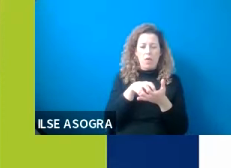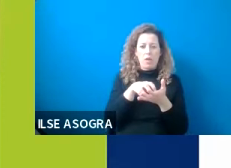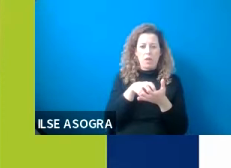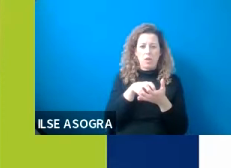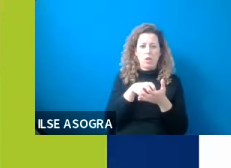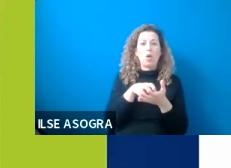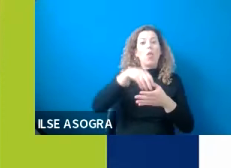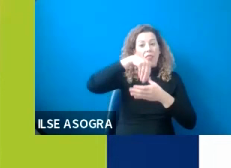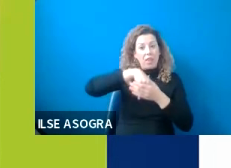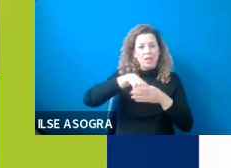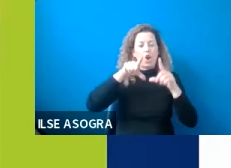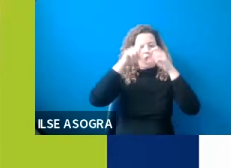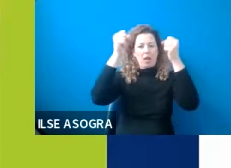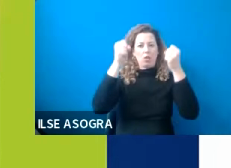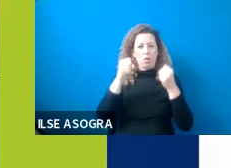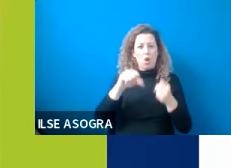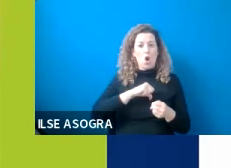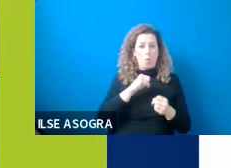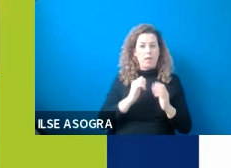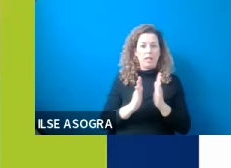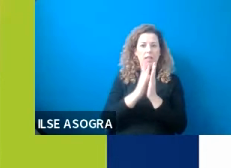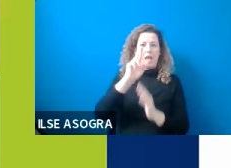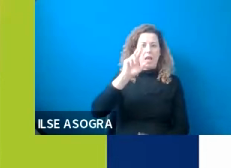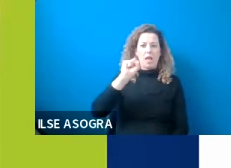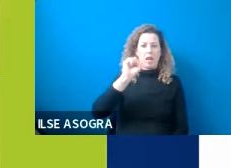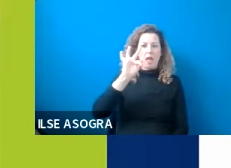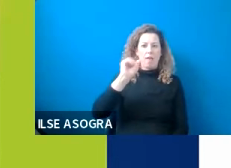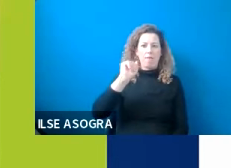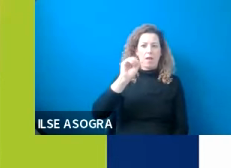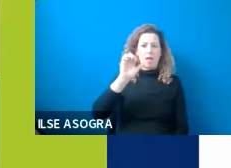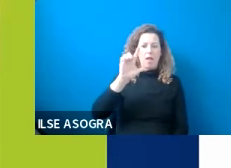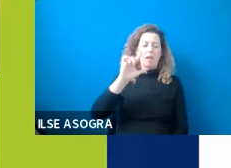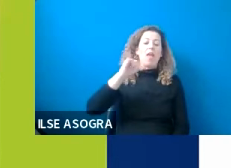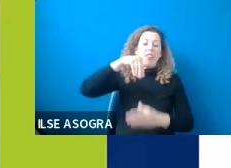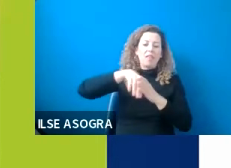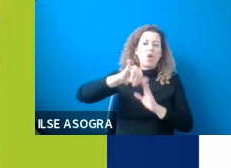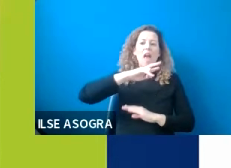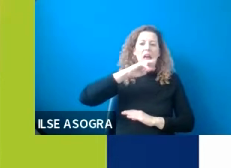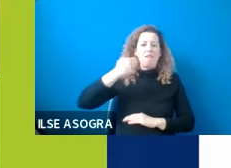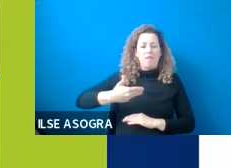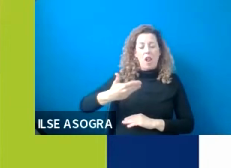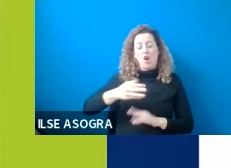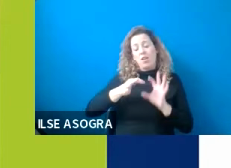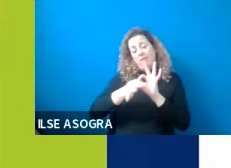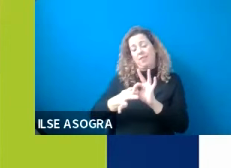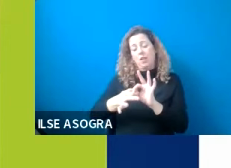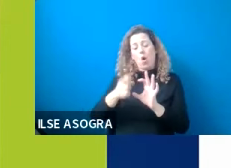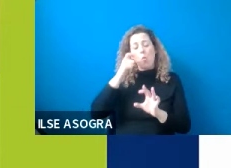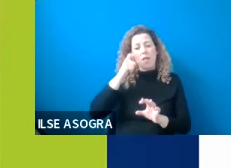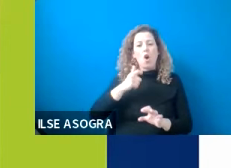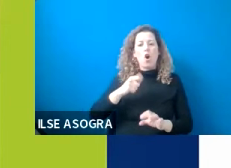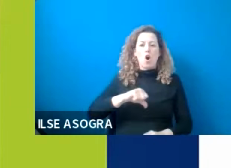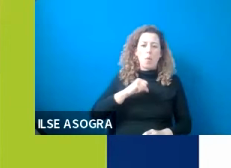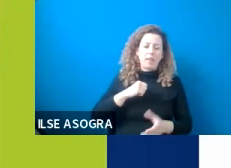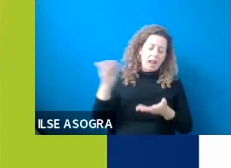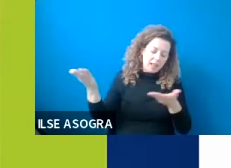una institución que es el Hospital de San Rafael, que por sí tiene una serie de valores que ya van en la línea de la humanización, ¿no? La hospitalidad, la calidad,